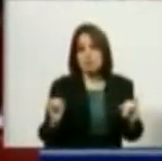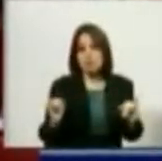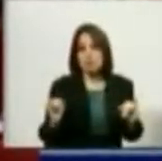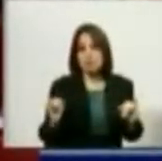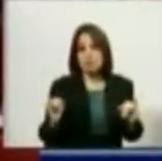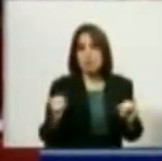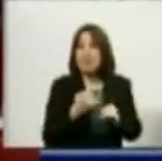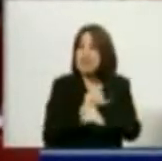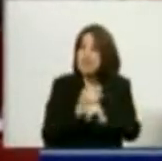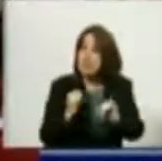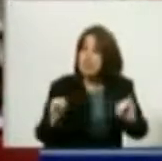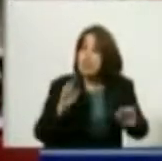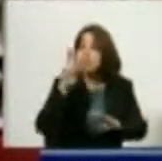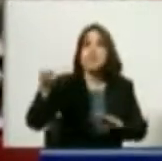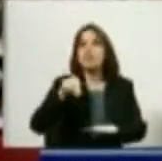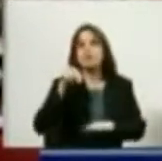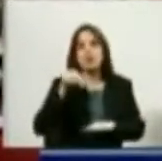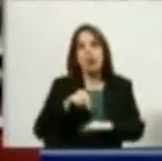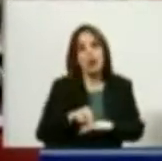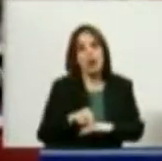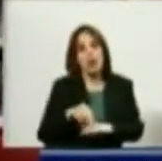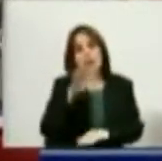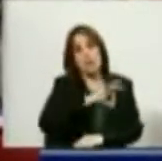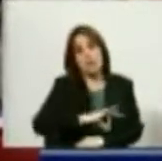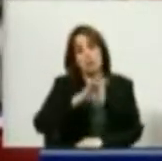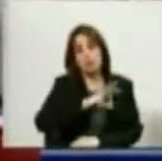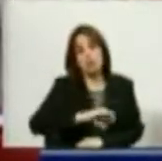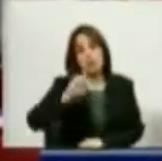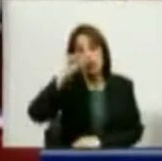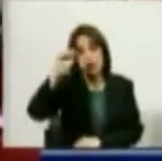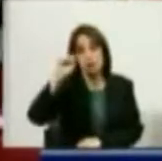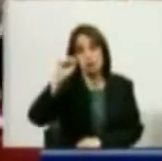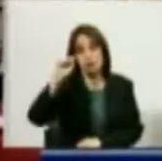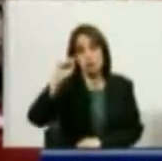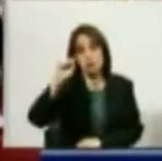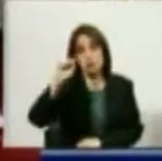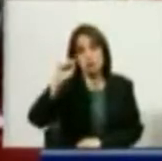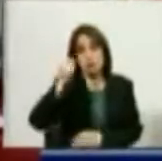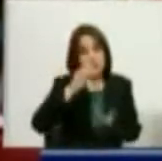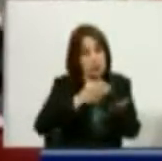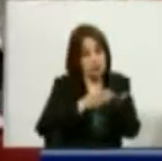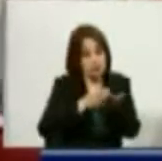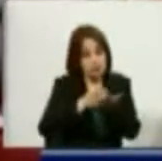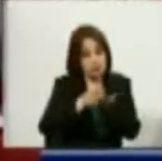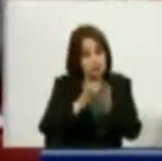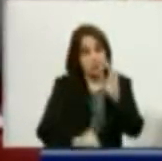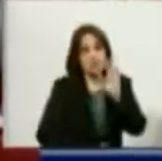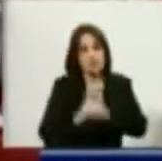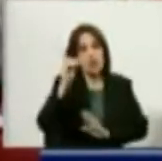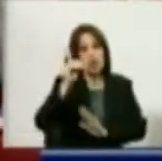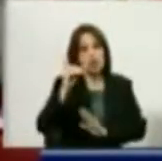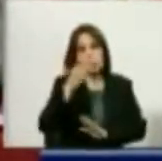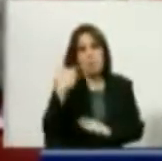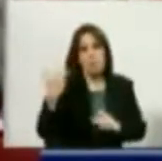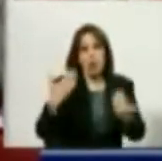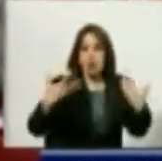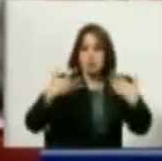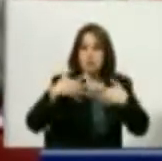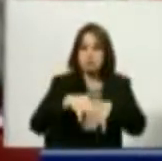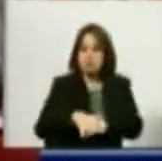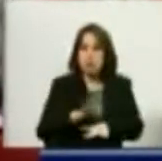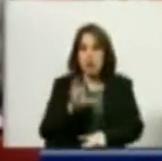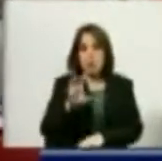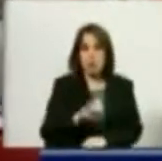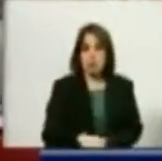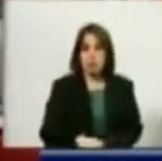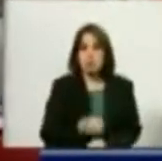nacional y el socialismo que es el camino al desarrollo integral del país Ahora yo les contaba lo siguiente